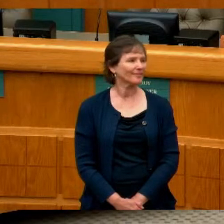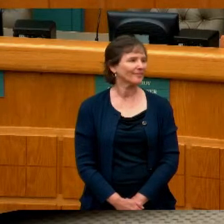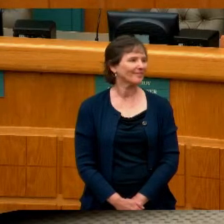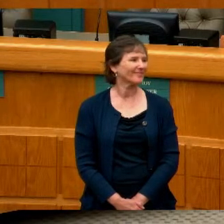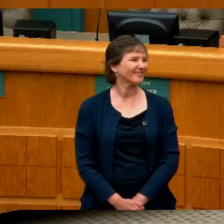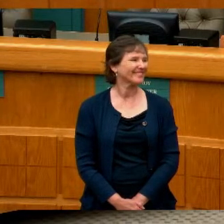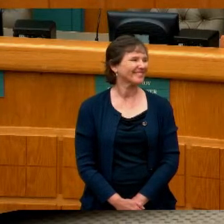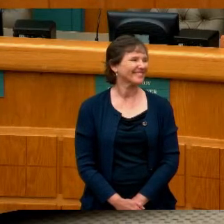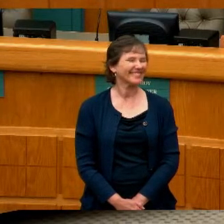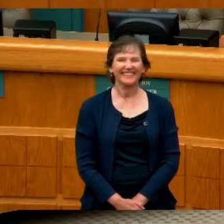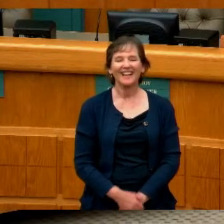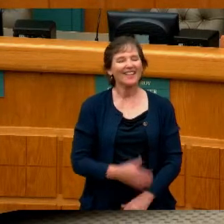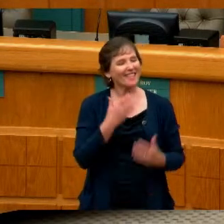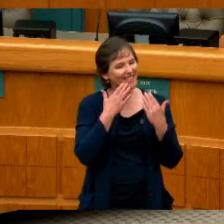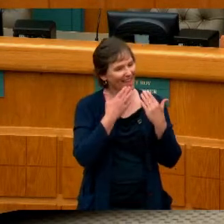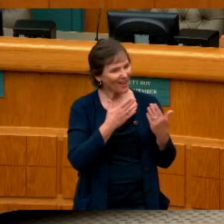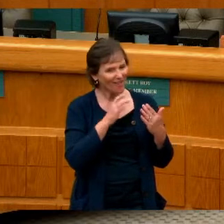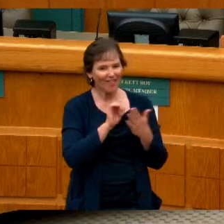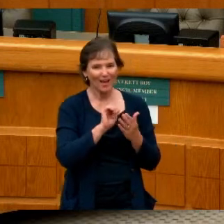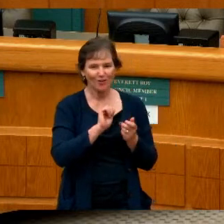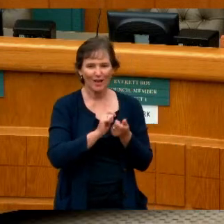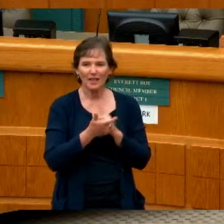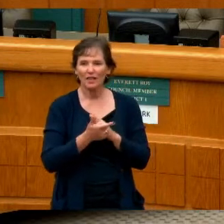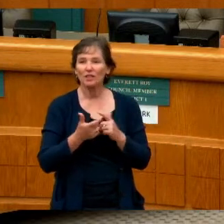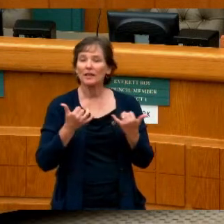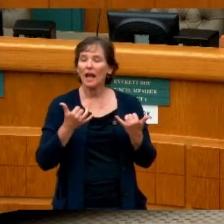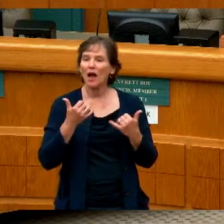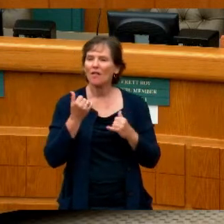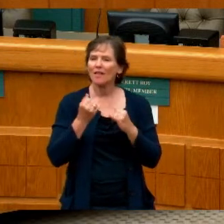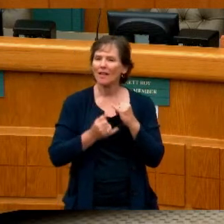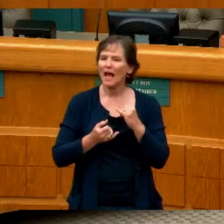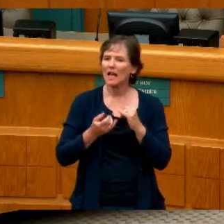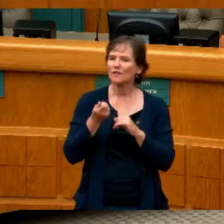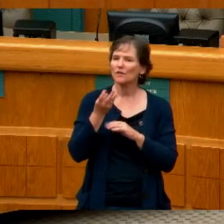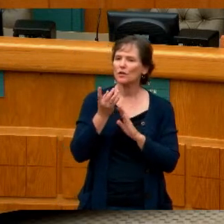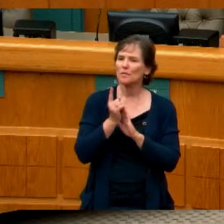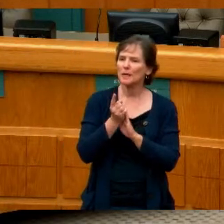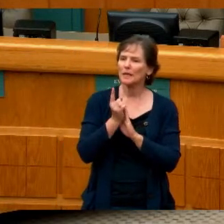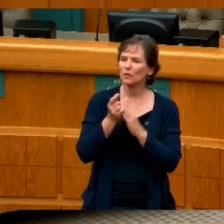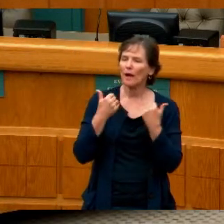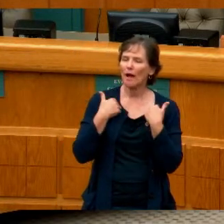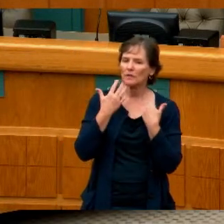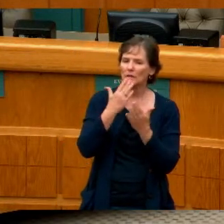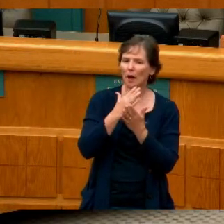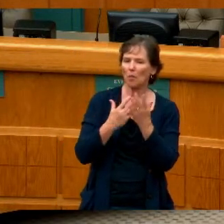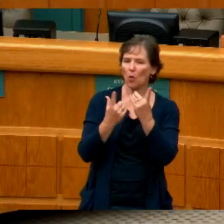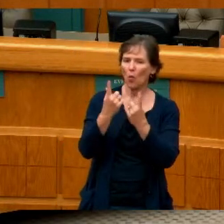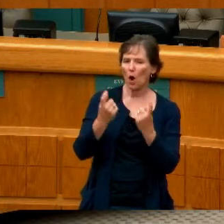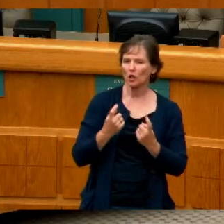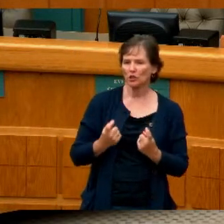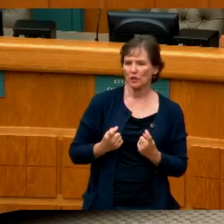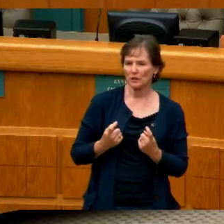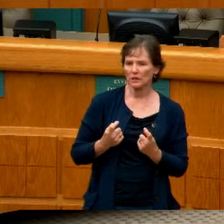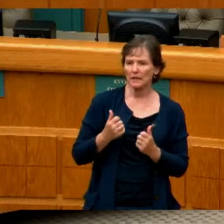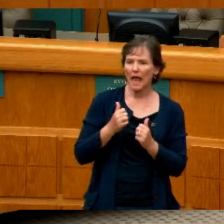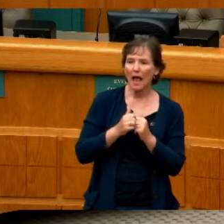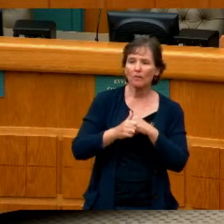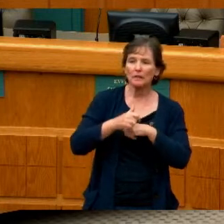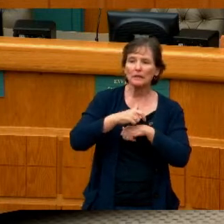libre de gérmenes. De preferencia, reúnase afuera. No sirva comida tipo buffet. Estas medidas ayudarán a reducir así los